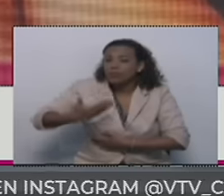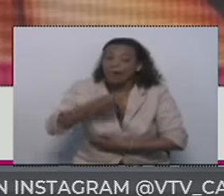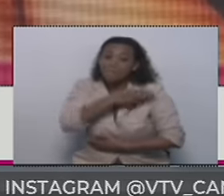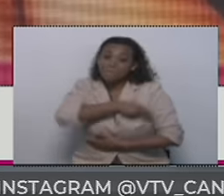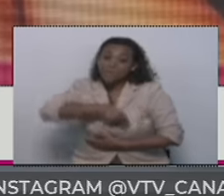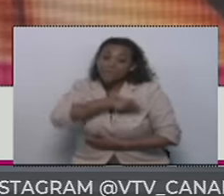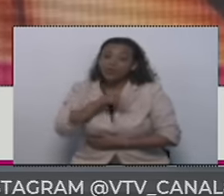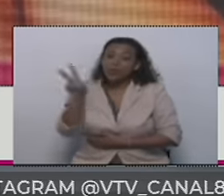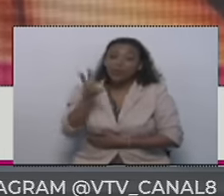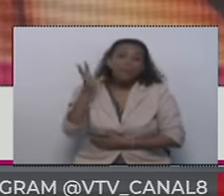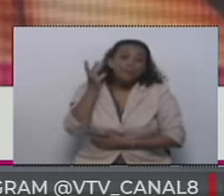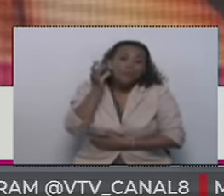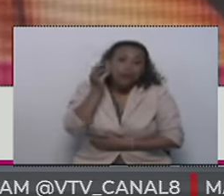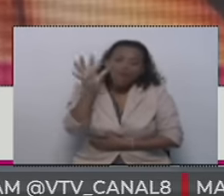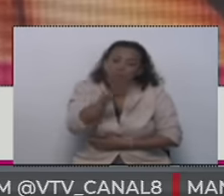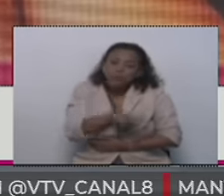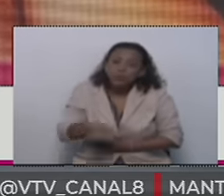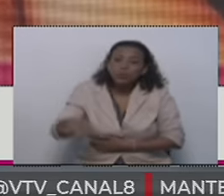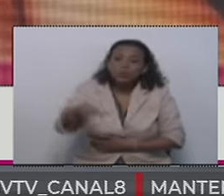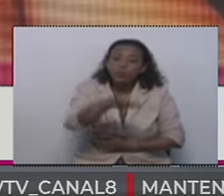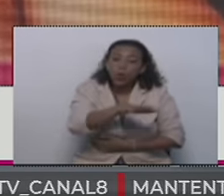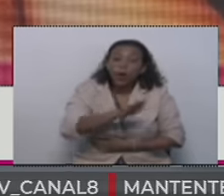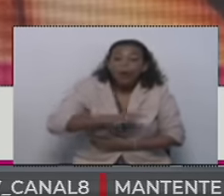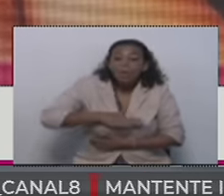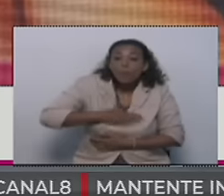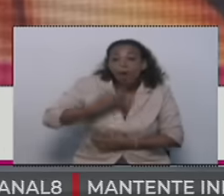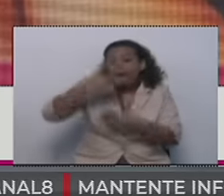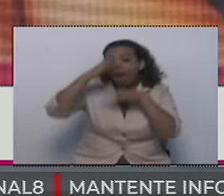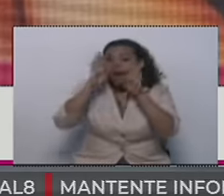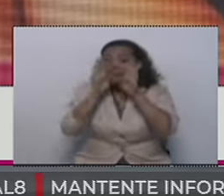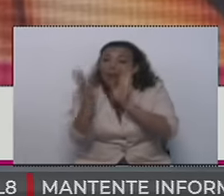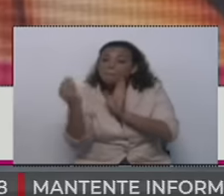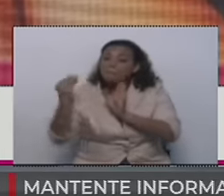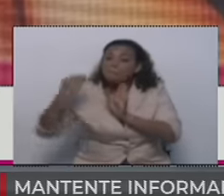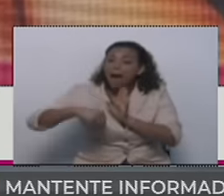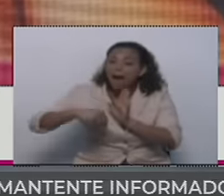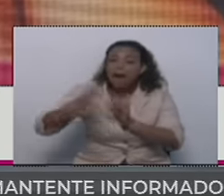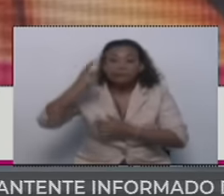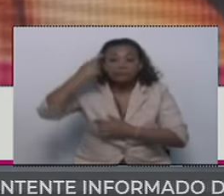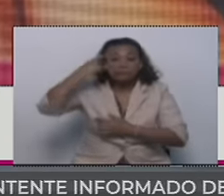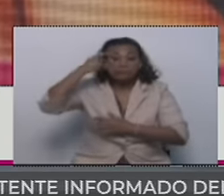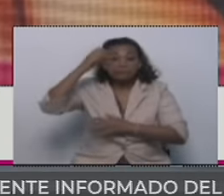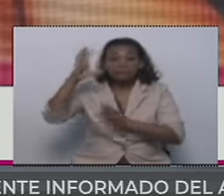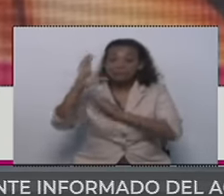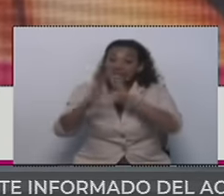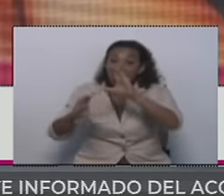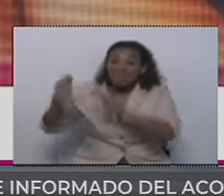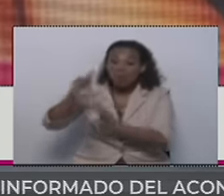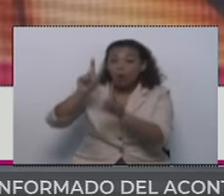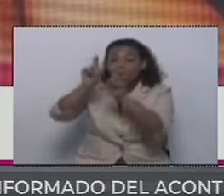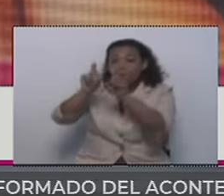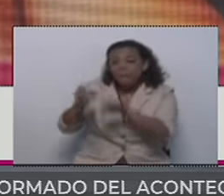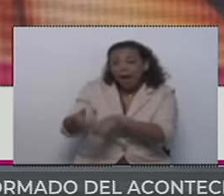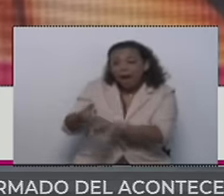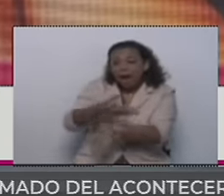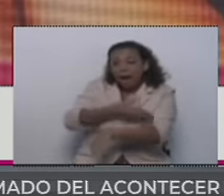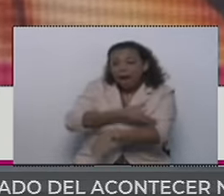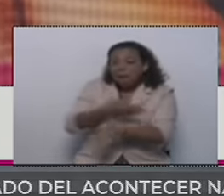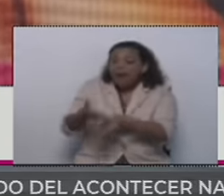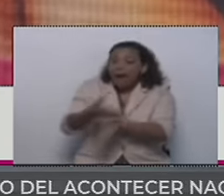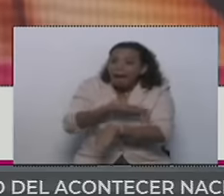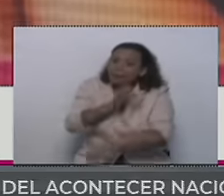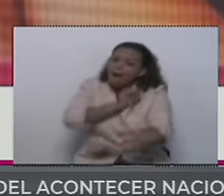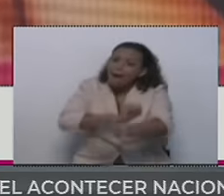misión Venezuela Mujer, para poder acrecentar todas las capacidades de diagnóstico, de atención